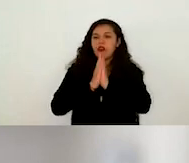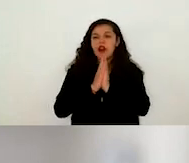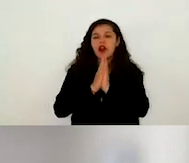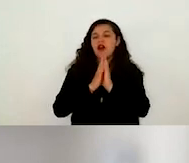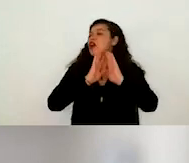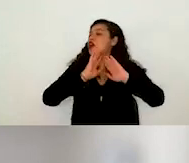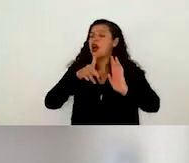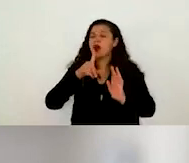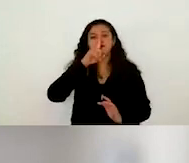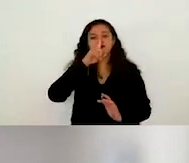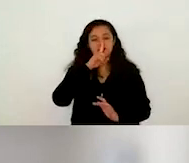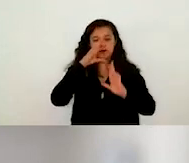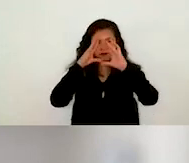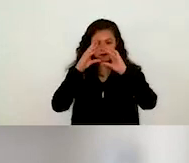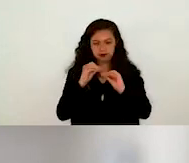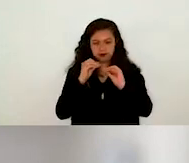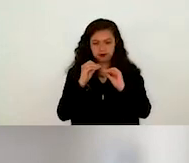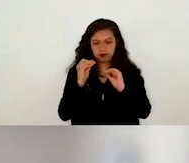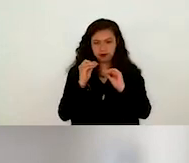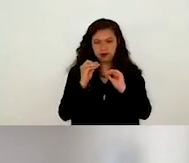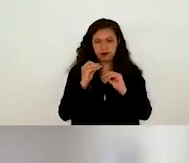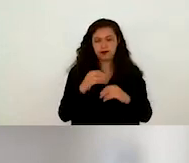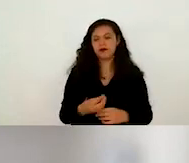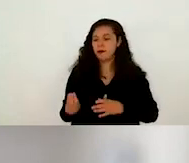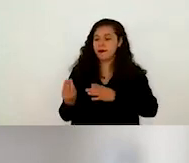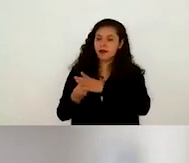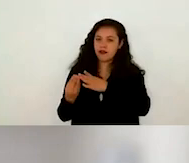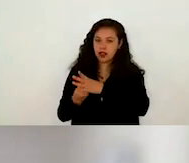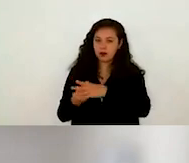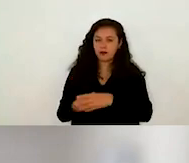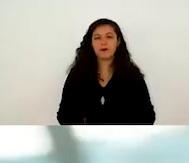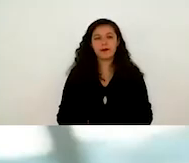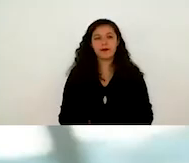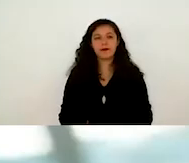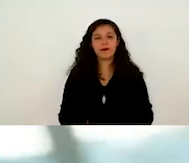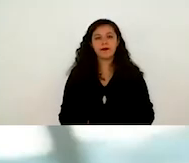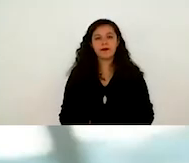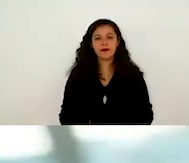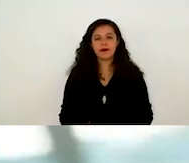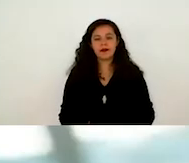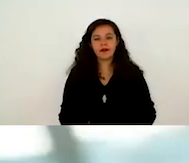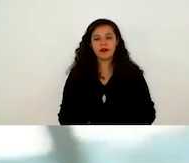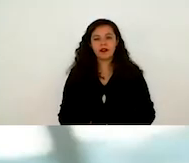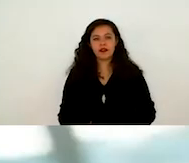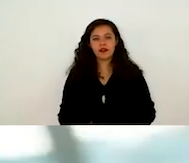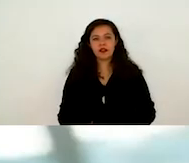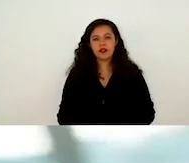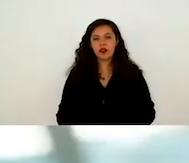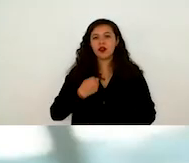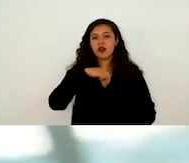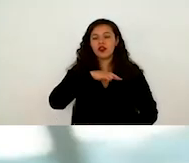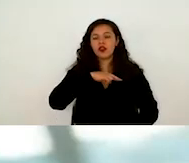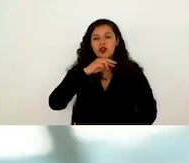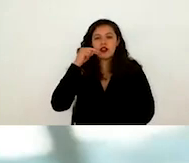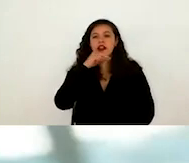mantenemos esté en nuestro resguardo muy bien nos vamos a vamos a iniciar ya rápidamente ya